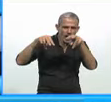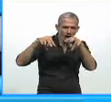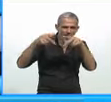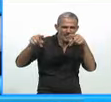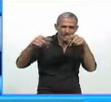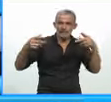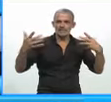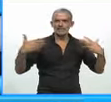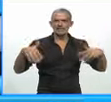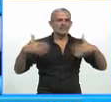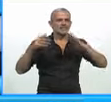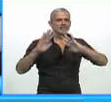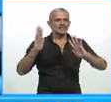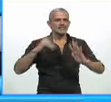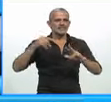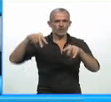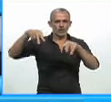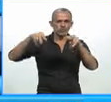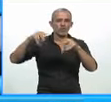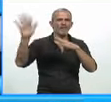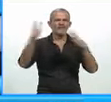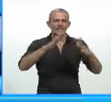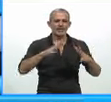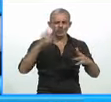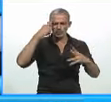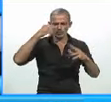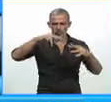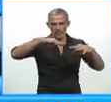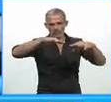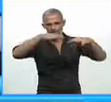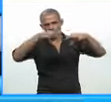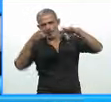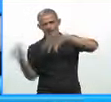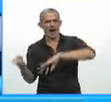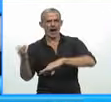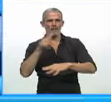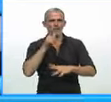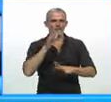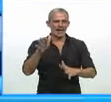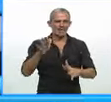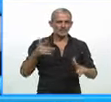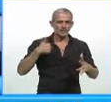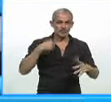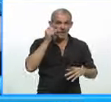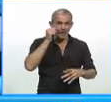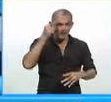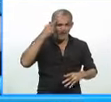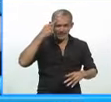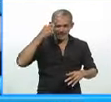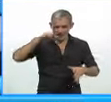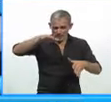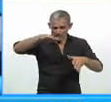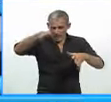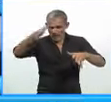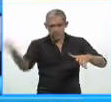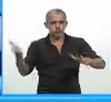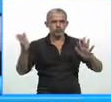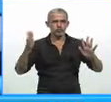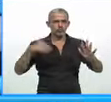vez que van de ahí, que hay un poco de viento, digo, uy, ahora se van a tumbar. Claro. Estoy sufriendo porque... El padre siempre piensa lo peor, ¿viste? Por una cuestión paternal.